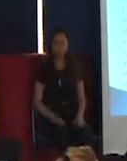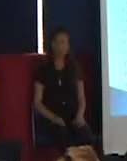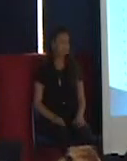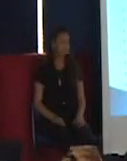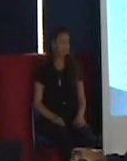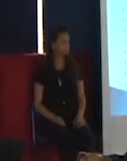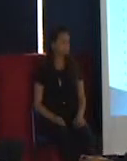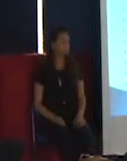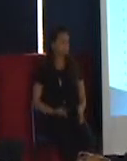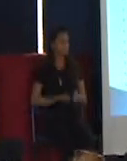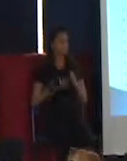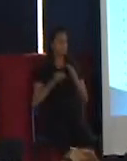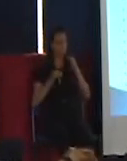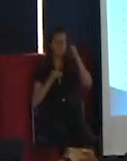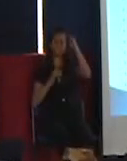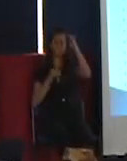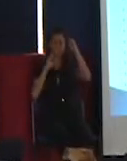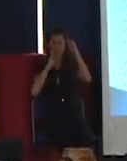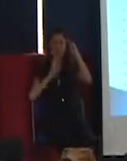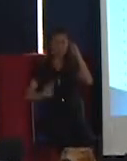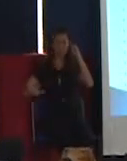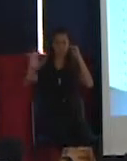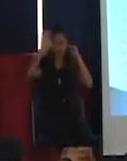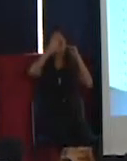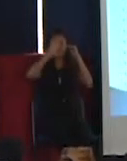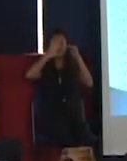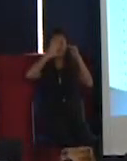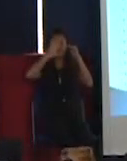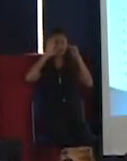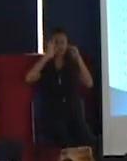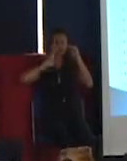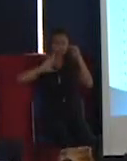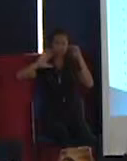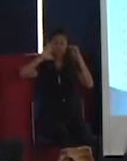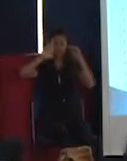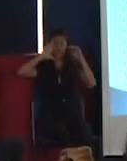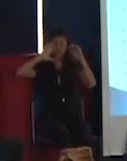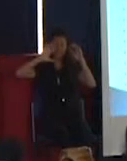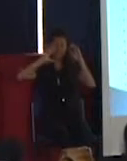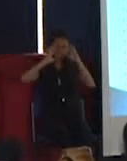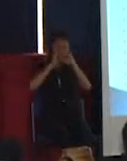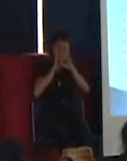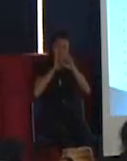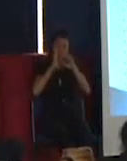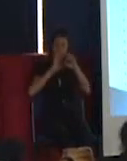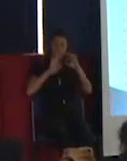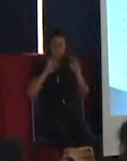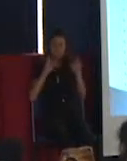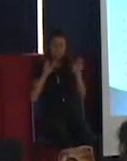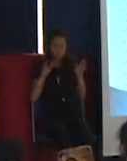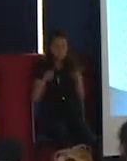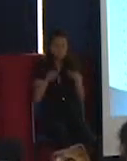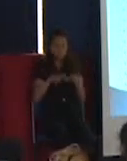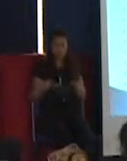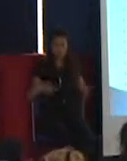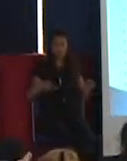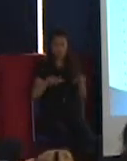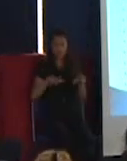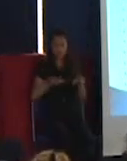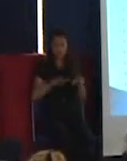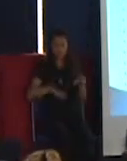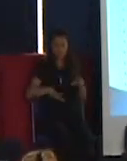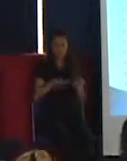tenemos el orden nacional. Del orden nacional miramos esa acción nación-territorio.